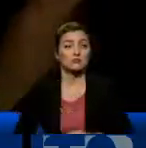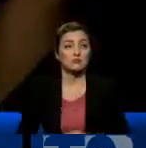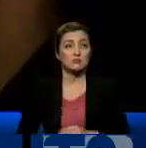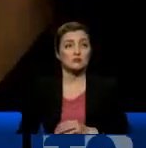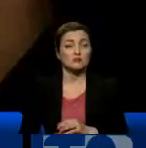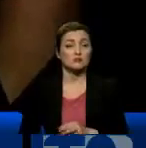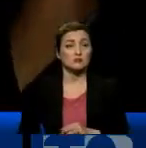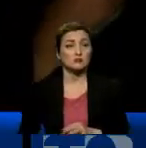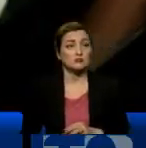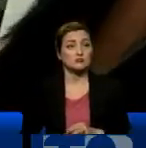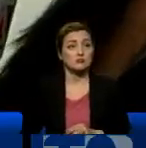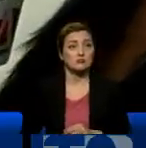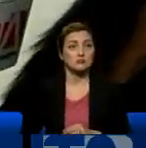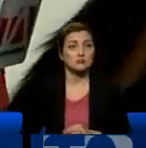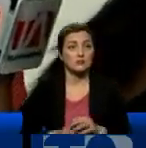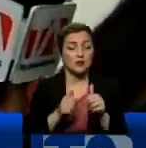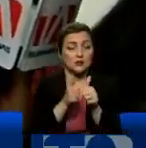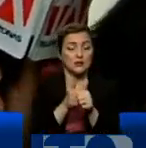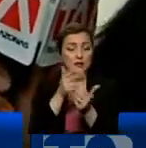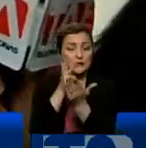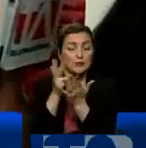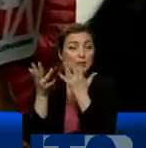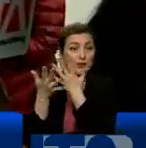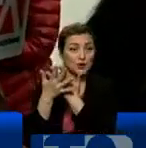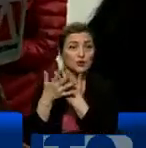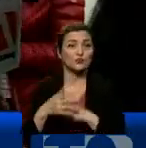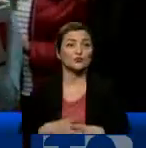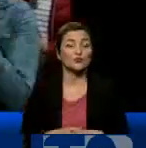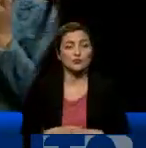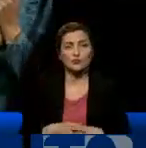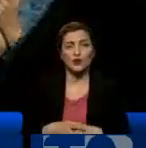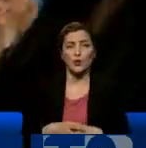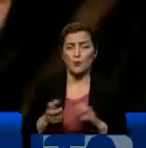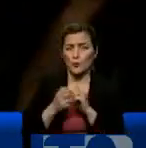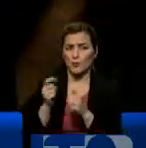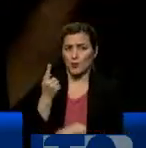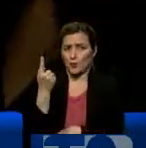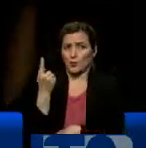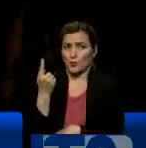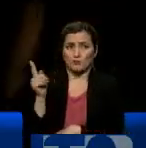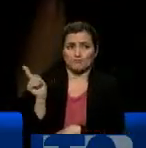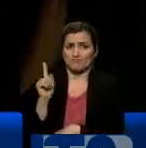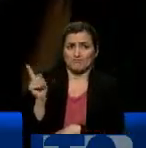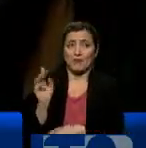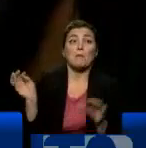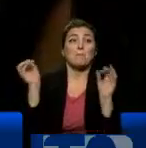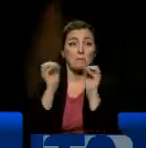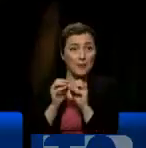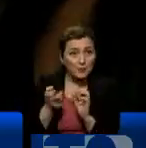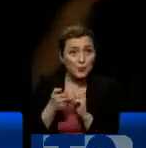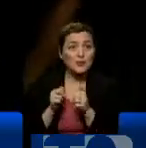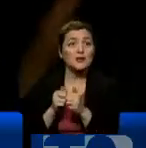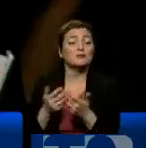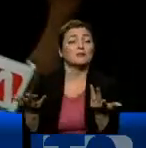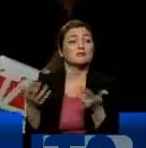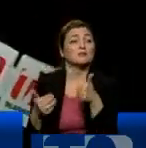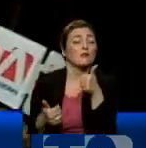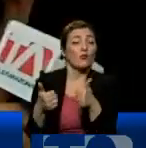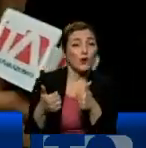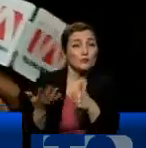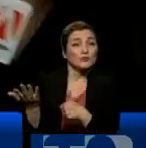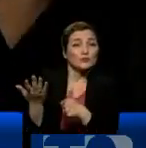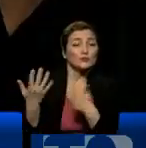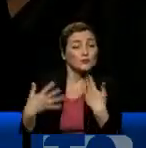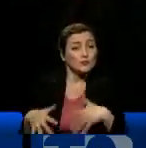sitio, que se encuentra muy cercano al terminal de Carcelín. Pero este no es el único problema que tienen aquí en este barrio. Tienen también